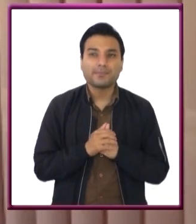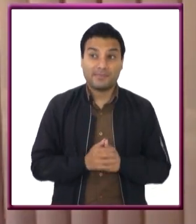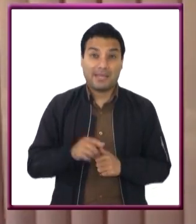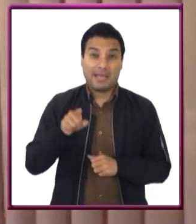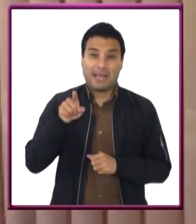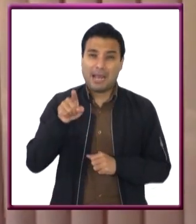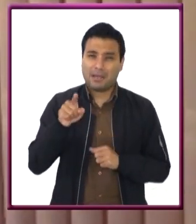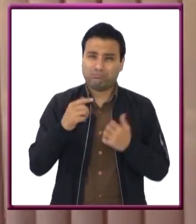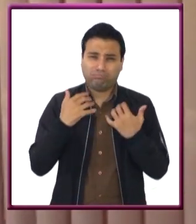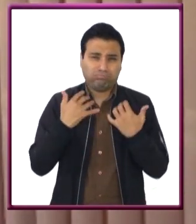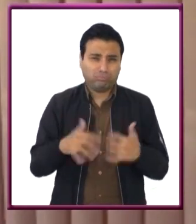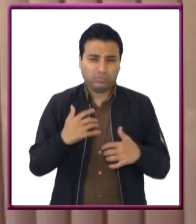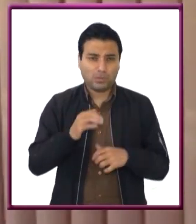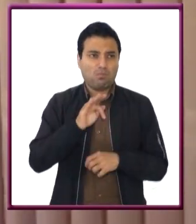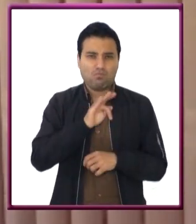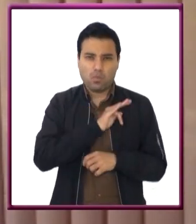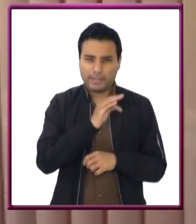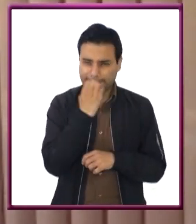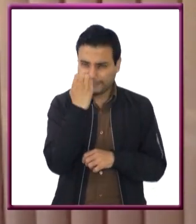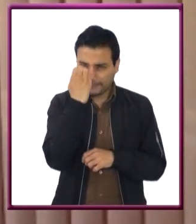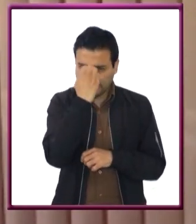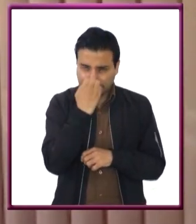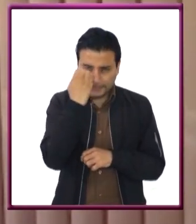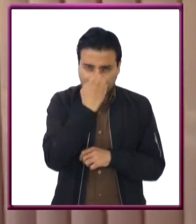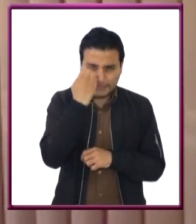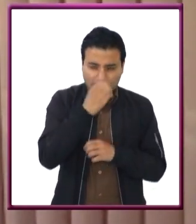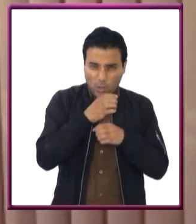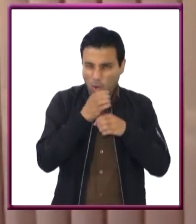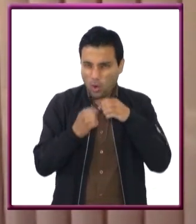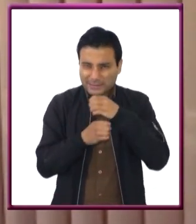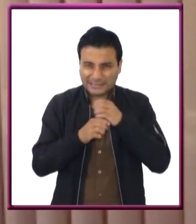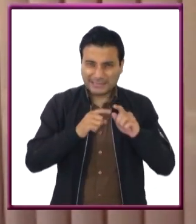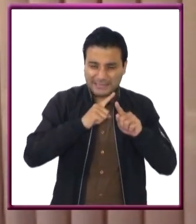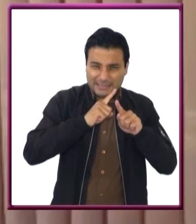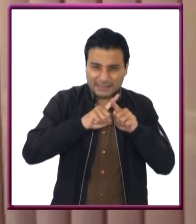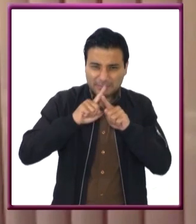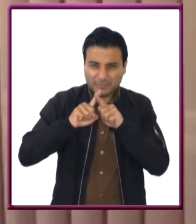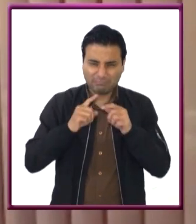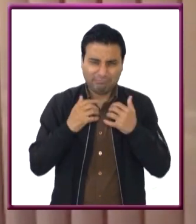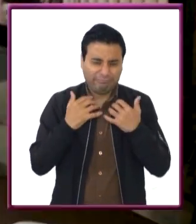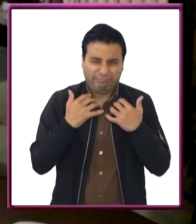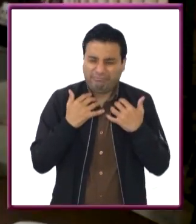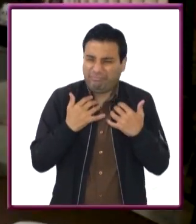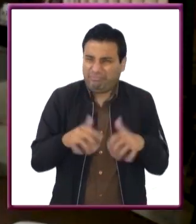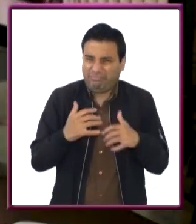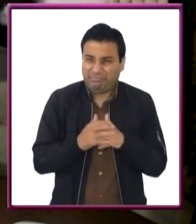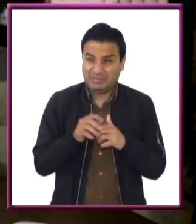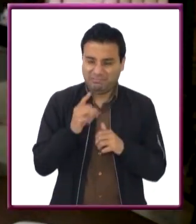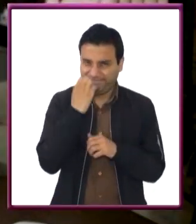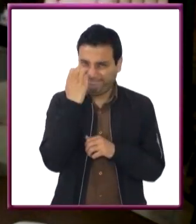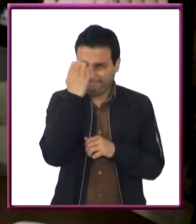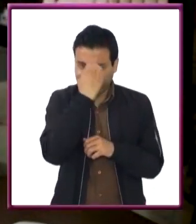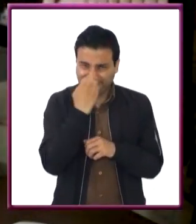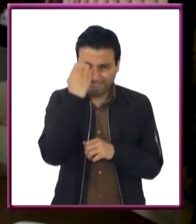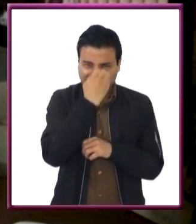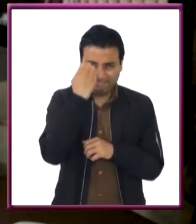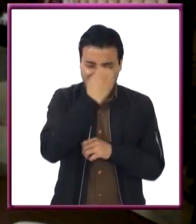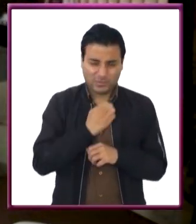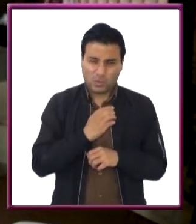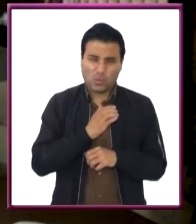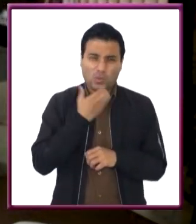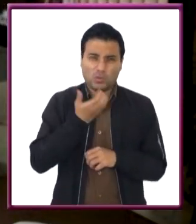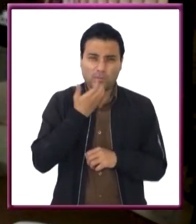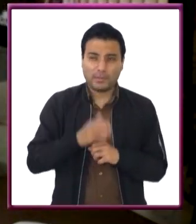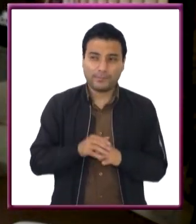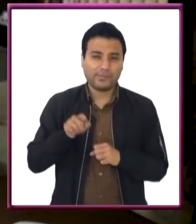que tenía una capacidad de observación y de análisis de las cosas formidable.